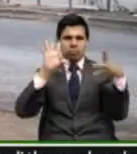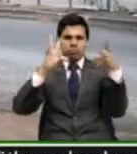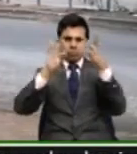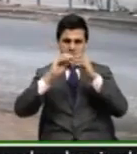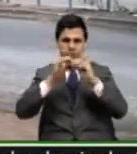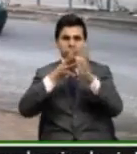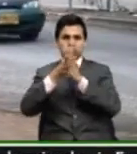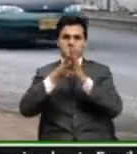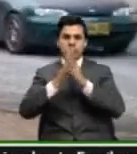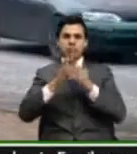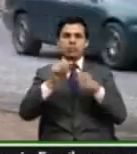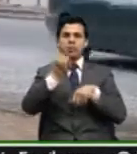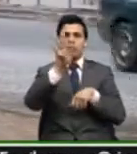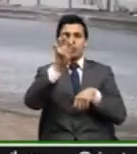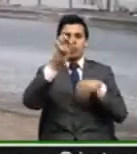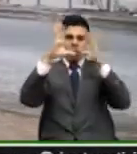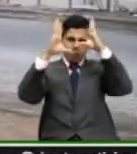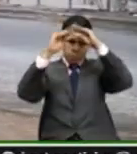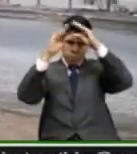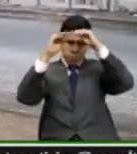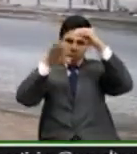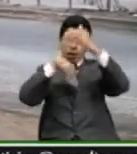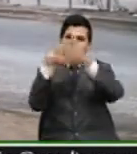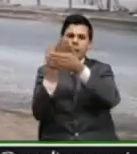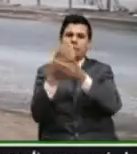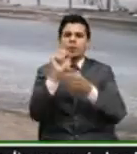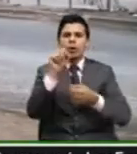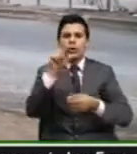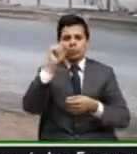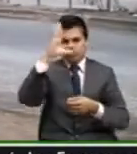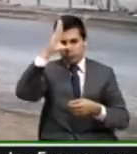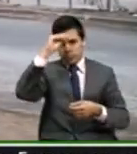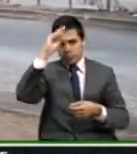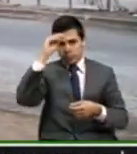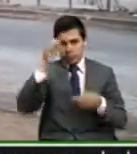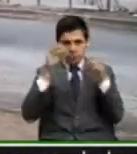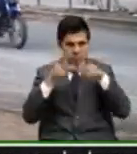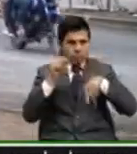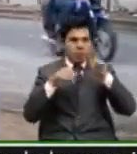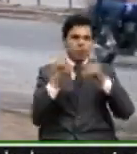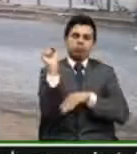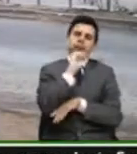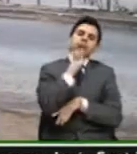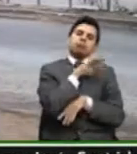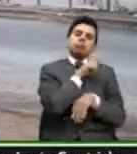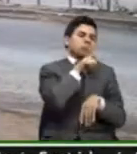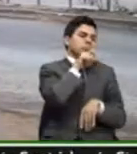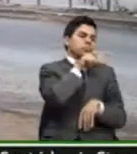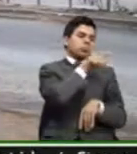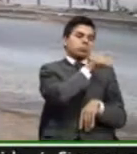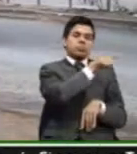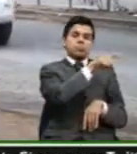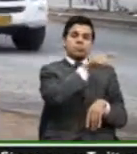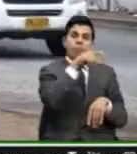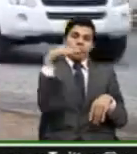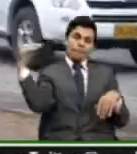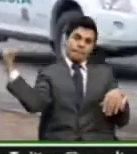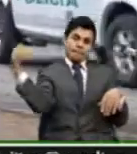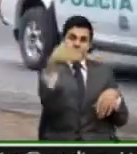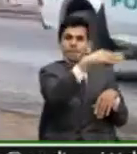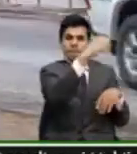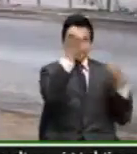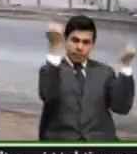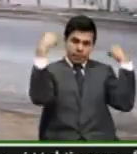carga se realizará desde las nueve de la noche y hasta las 11 de la noche las personas que pretendan transitar en sentido de bucaramanga piedecuesta piedecuesta